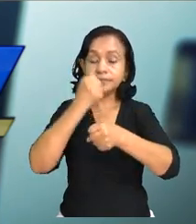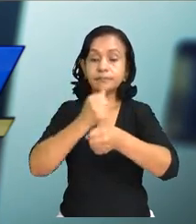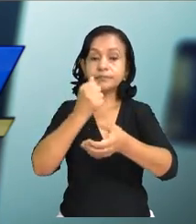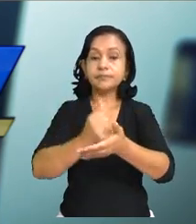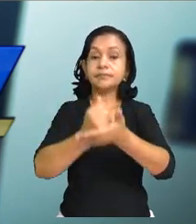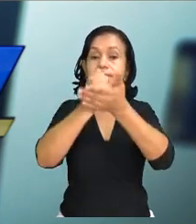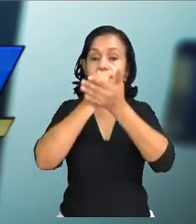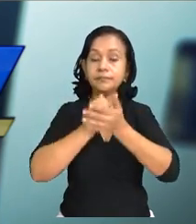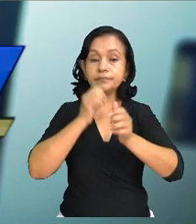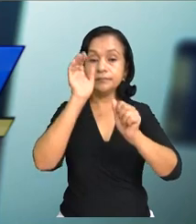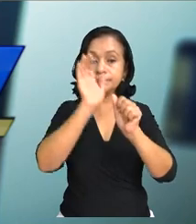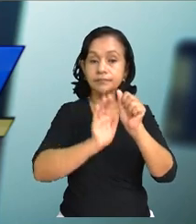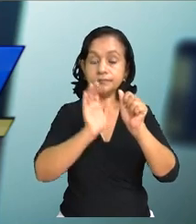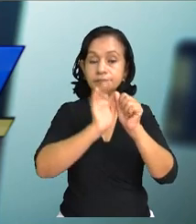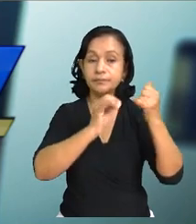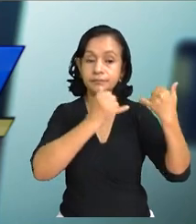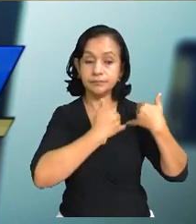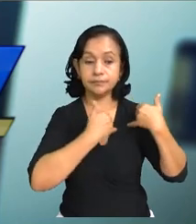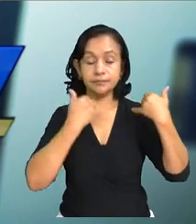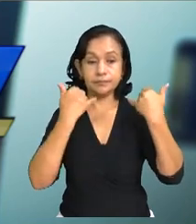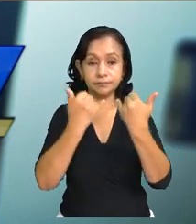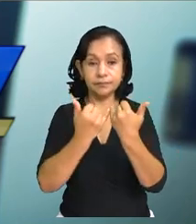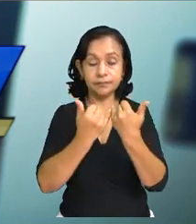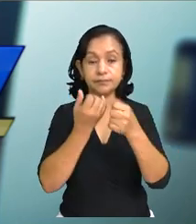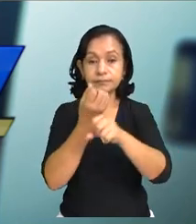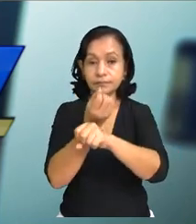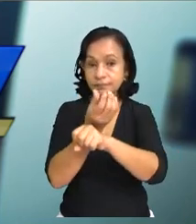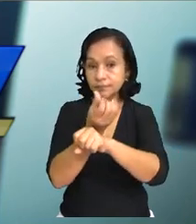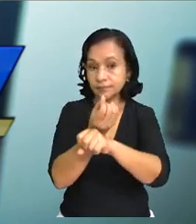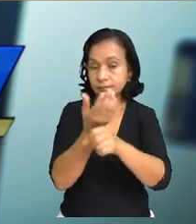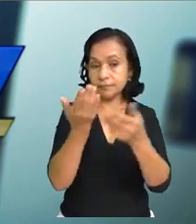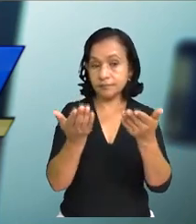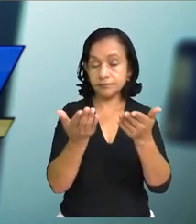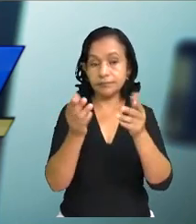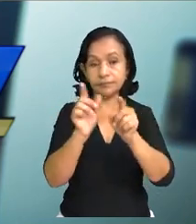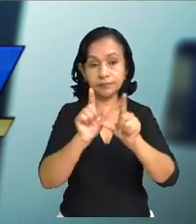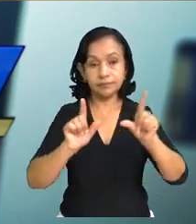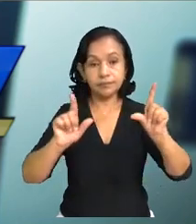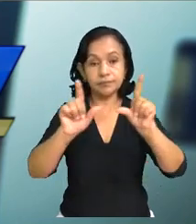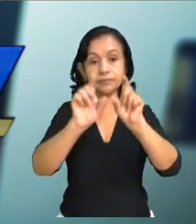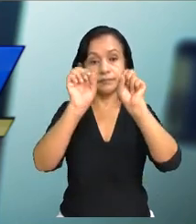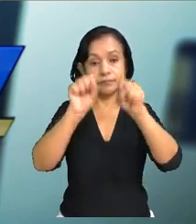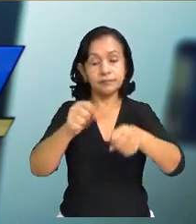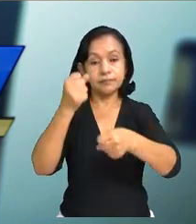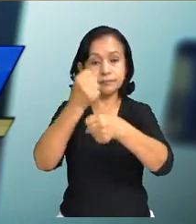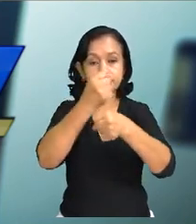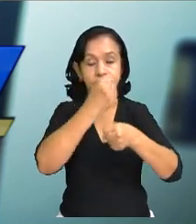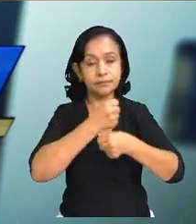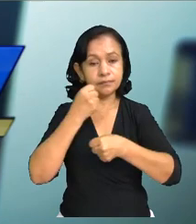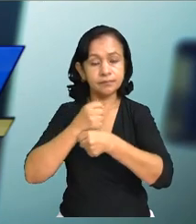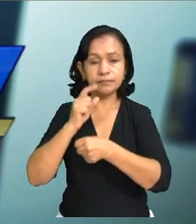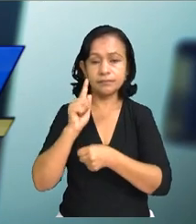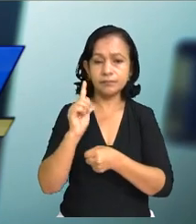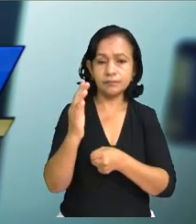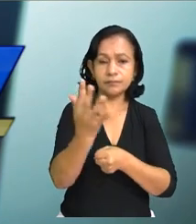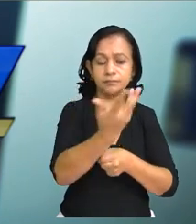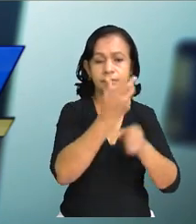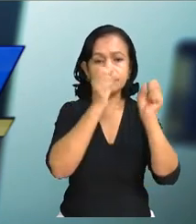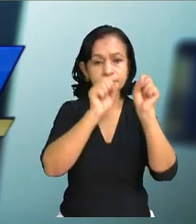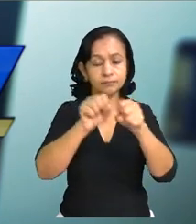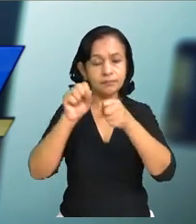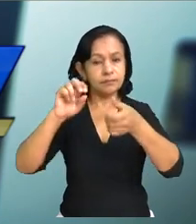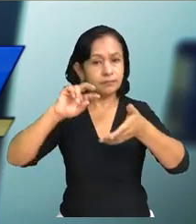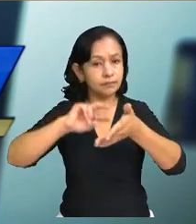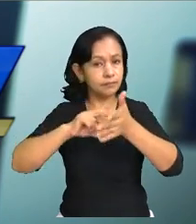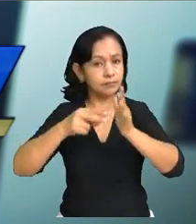a cada institución, a cada alcaldía, a cada área, poder trabajar con toda la información posible. ¿Qué